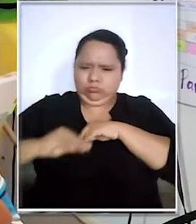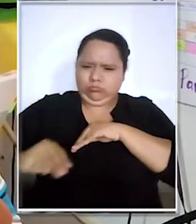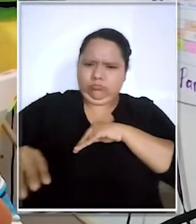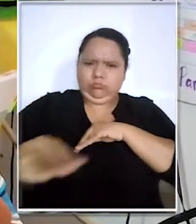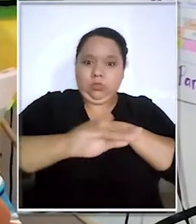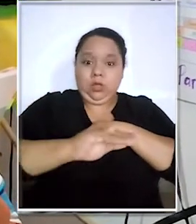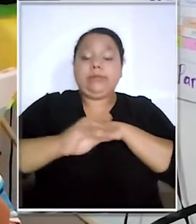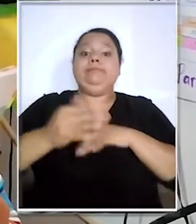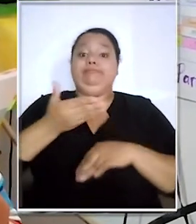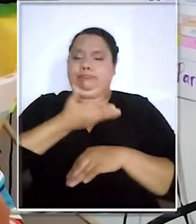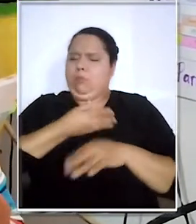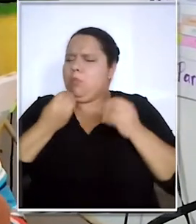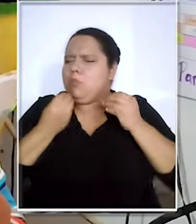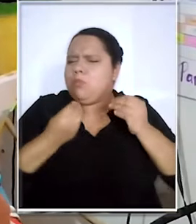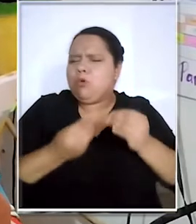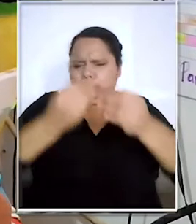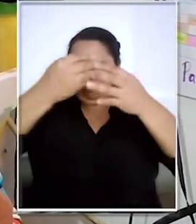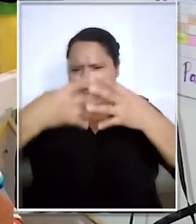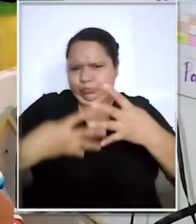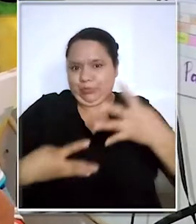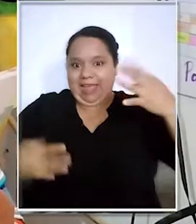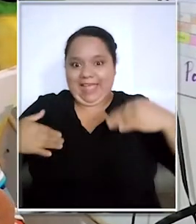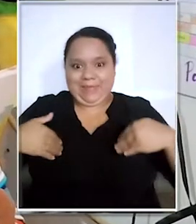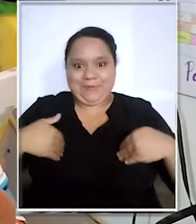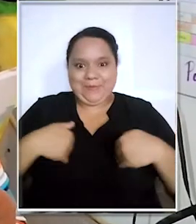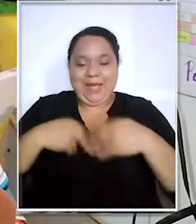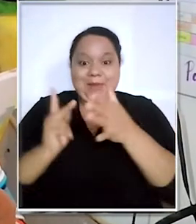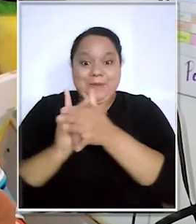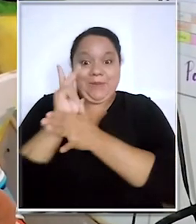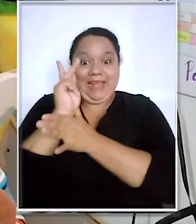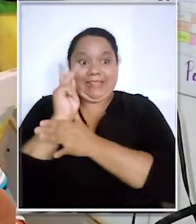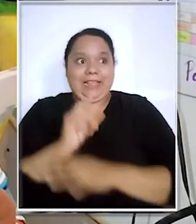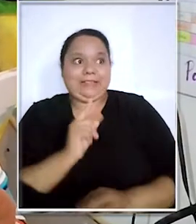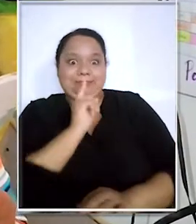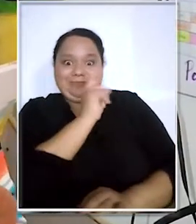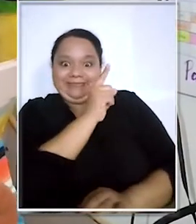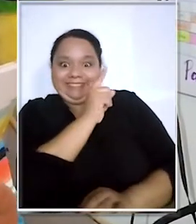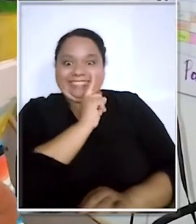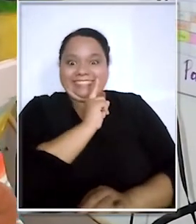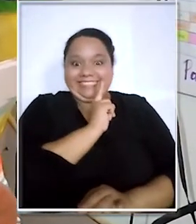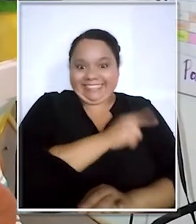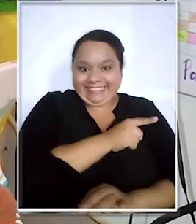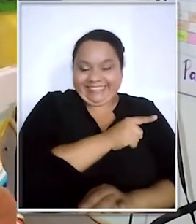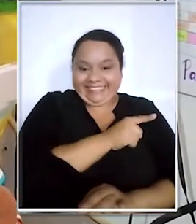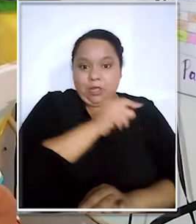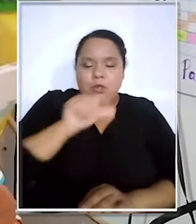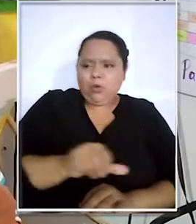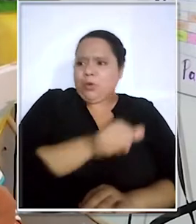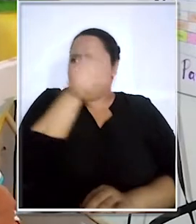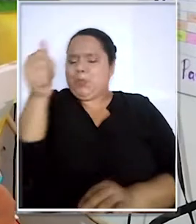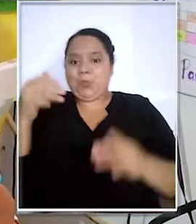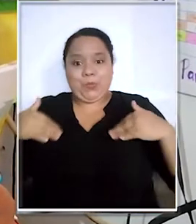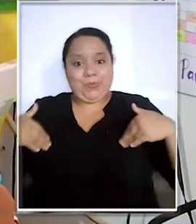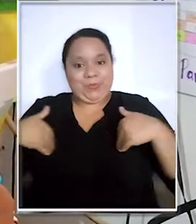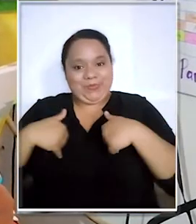muchos animales y plantas. Entre los animales tenemos las aves de corral, aves silvestres y otros